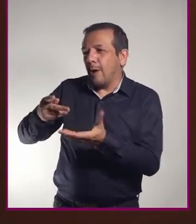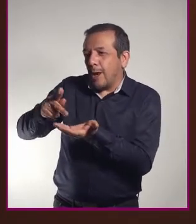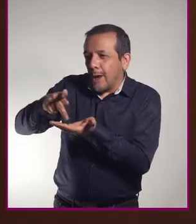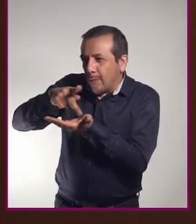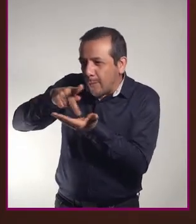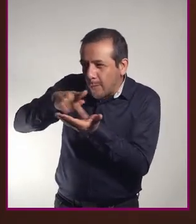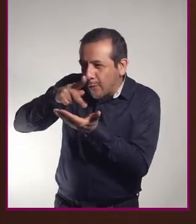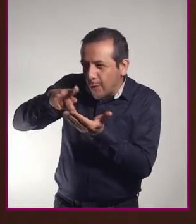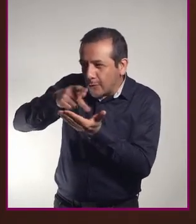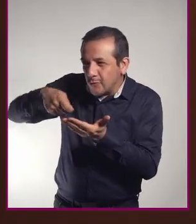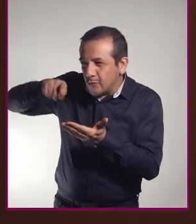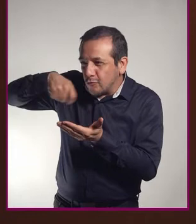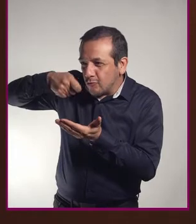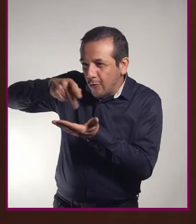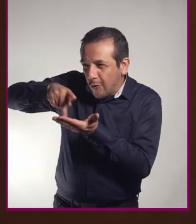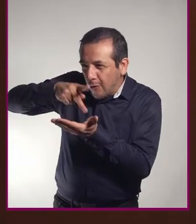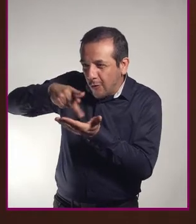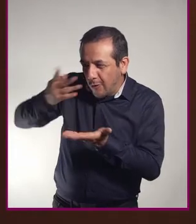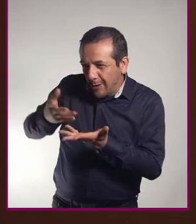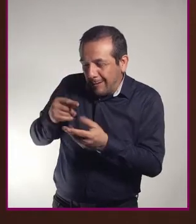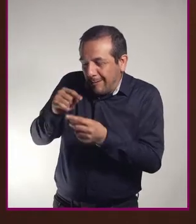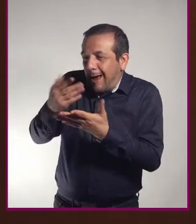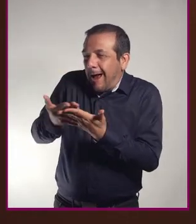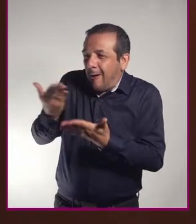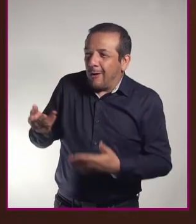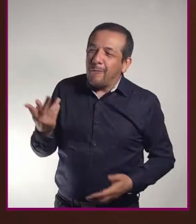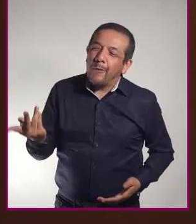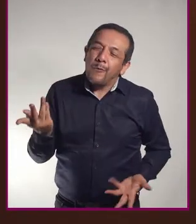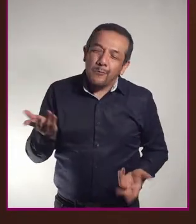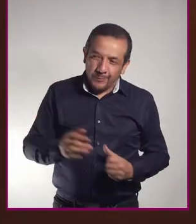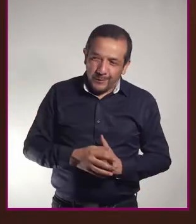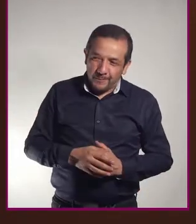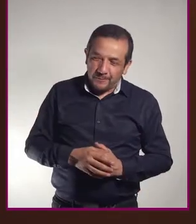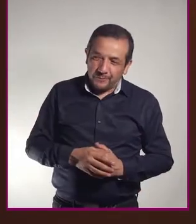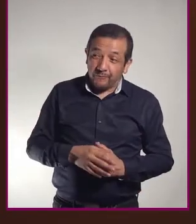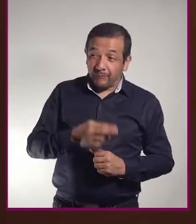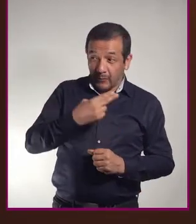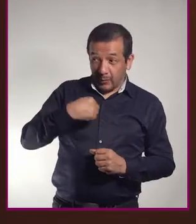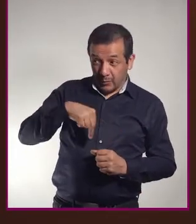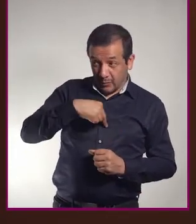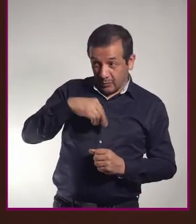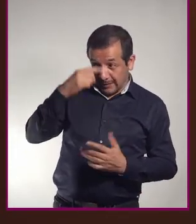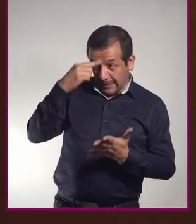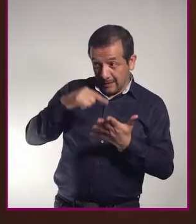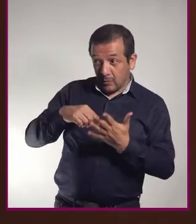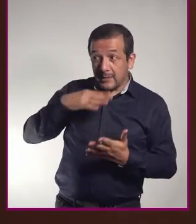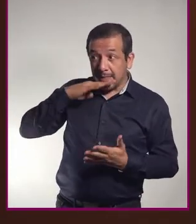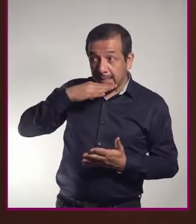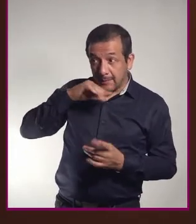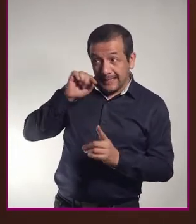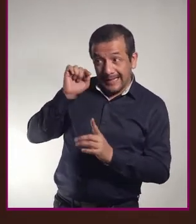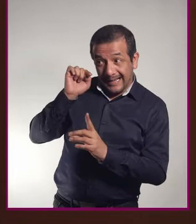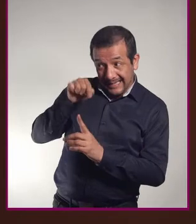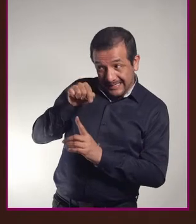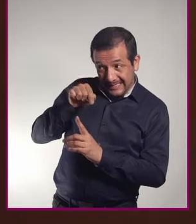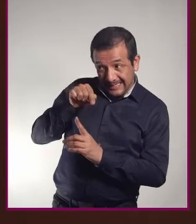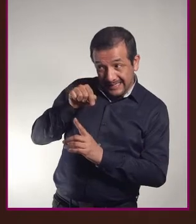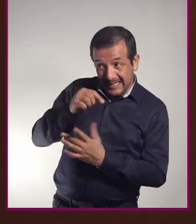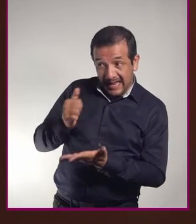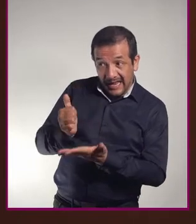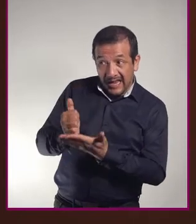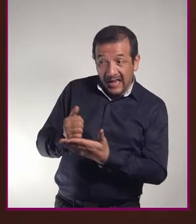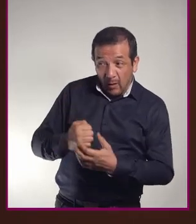los platillos representativos. La pregunta obligada, ¿se puede señalar al maíz como uno de los ingredientes que contribuye a la